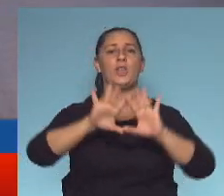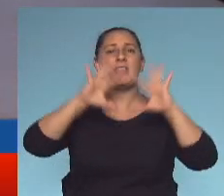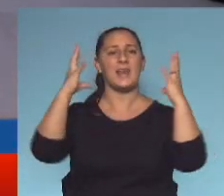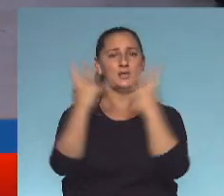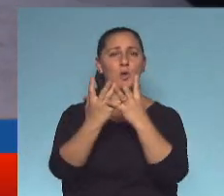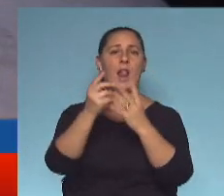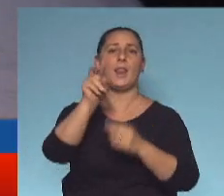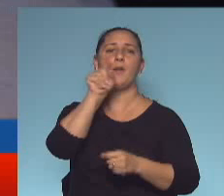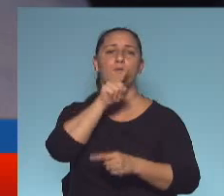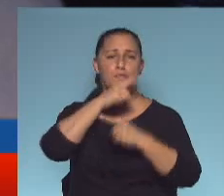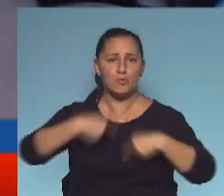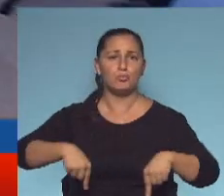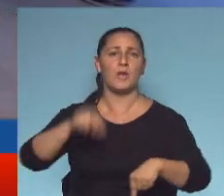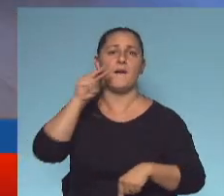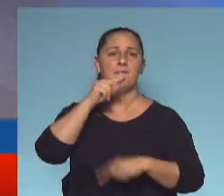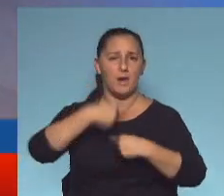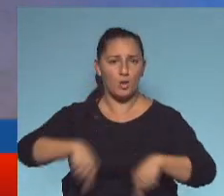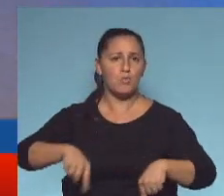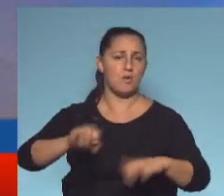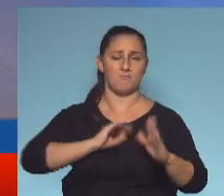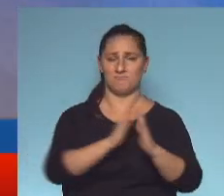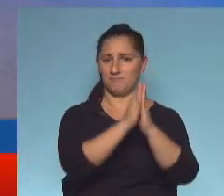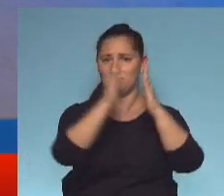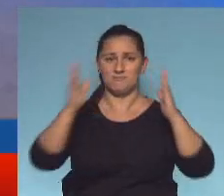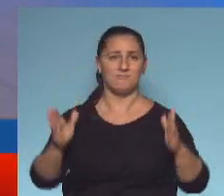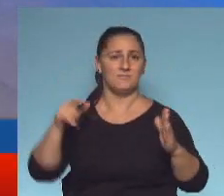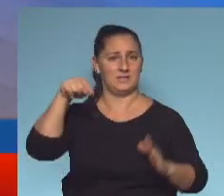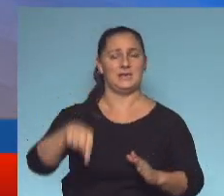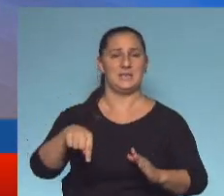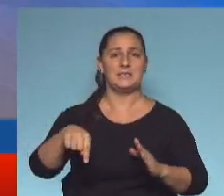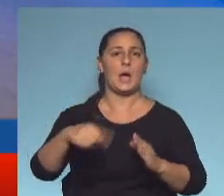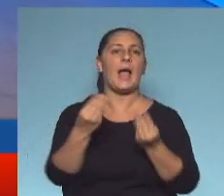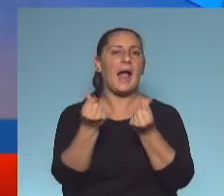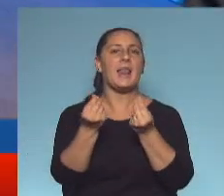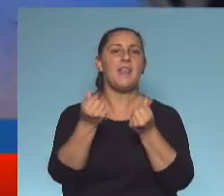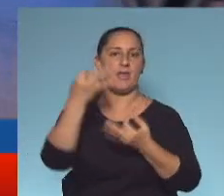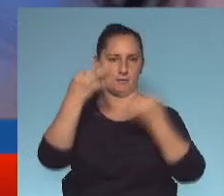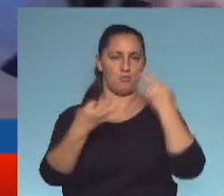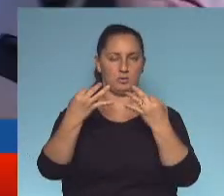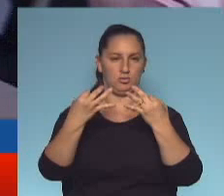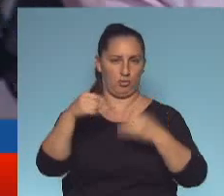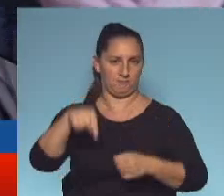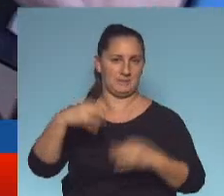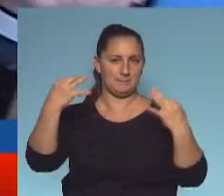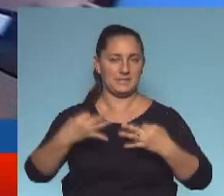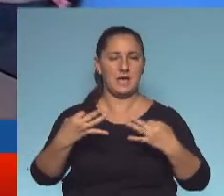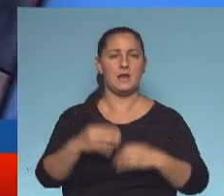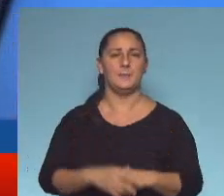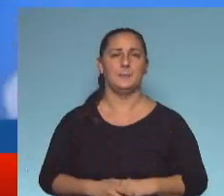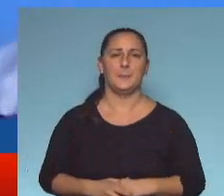las Verduras, así que celebrémoslo durante todo el año, esta ambición por la calidad nutricional, ¿no? Y también ya